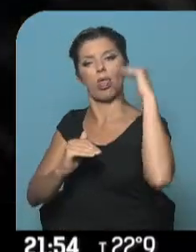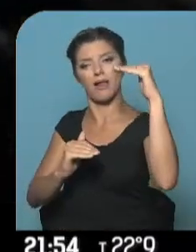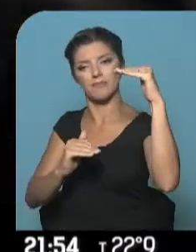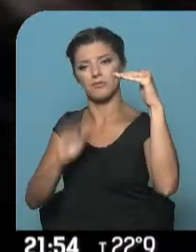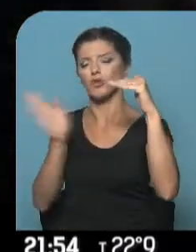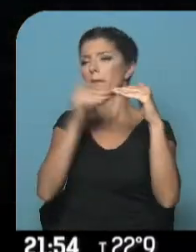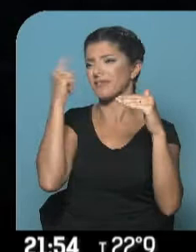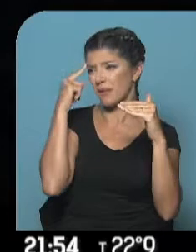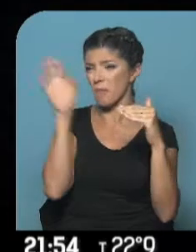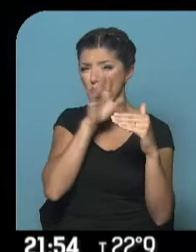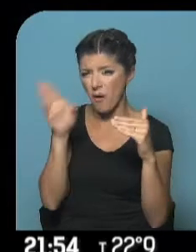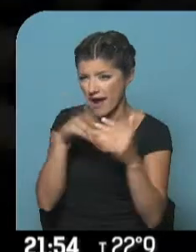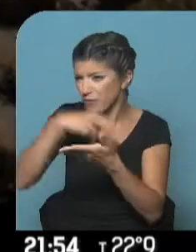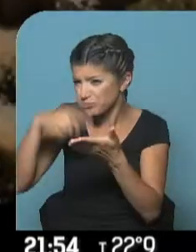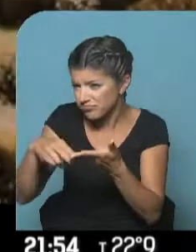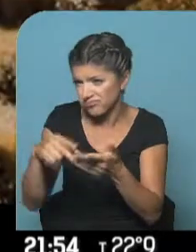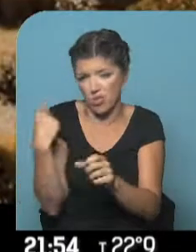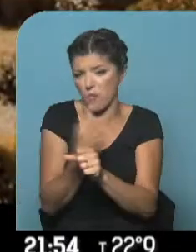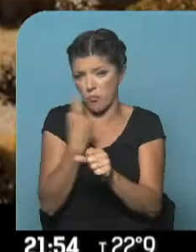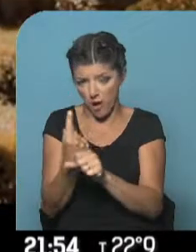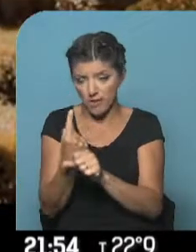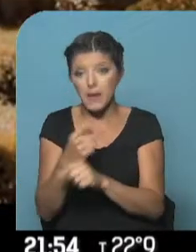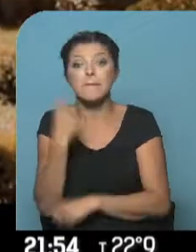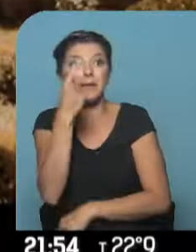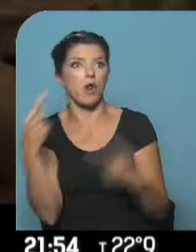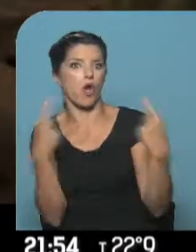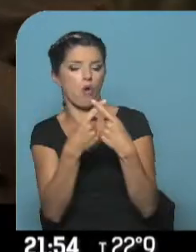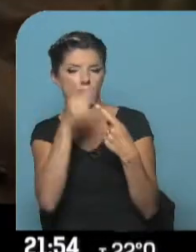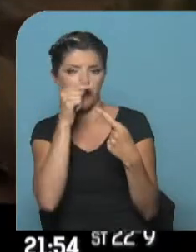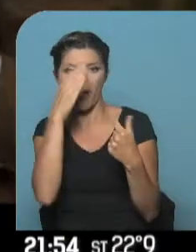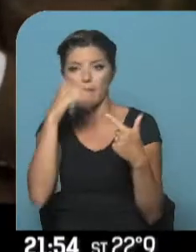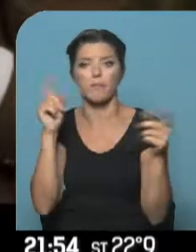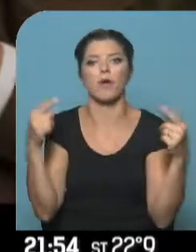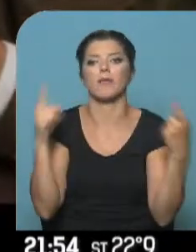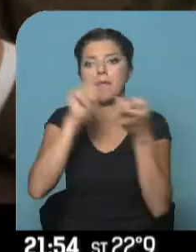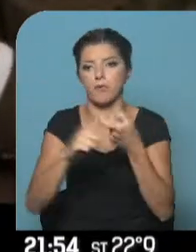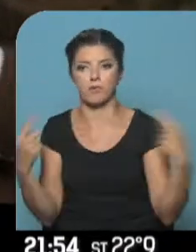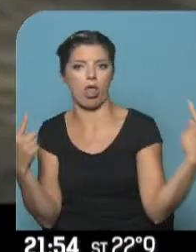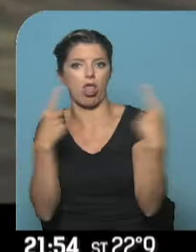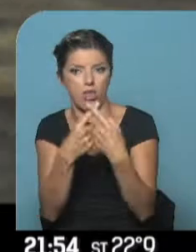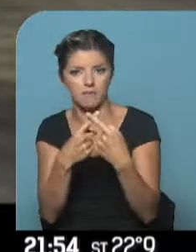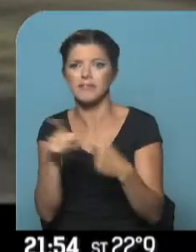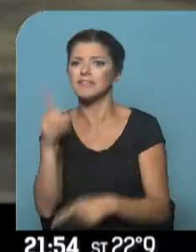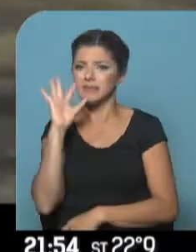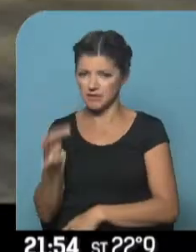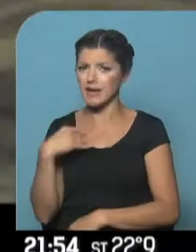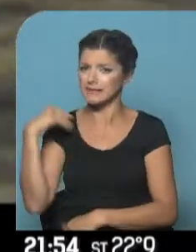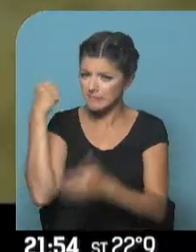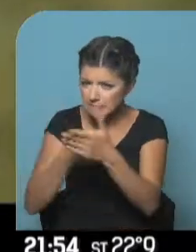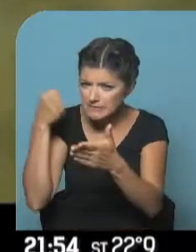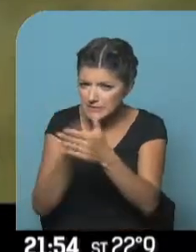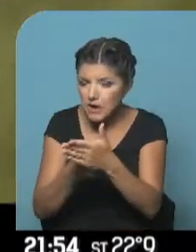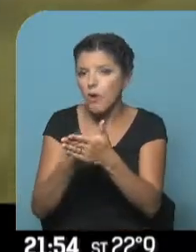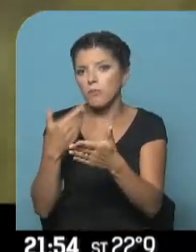tener talento artístico. Y en serio lo creían. Primero se enfrentó a su padre, luego a su marido, convencida de que con trabajo y esfuerzo ella podía triunfar.